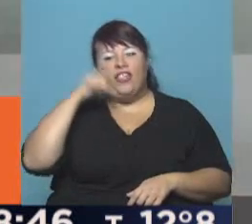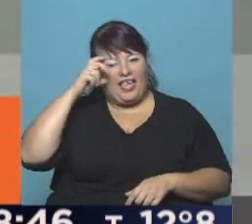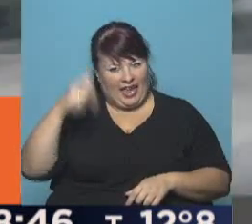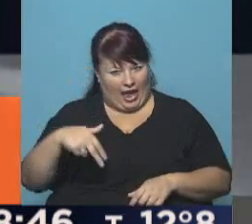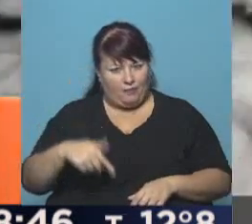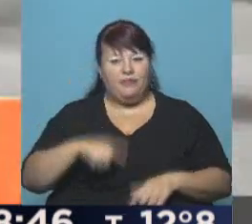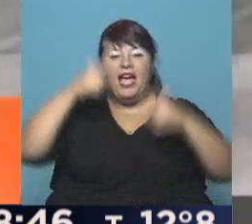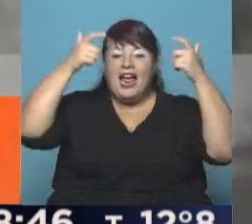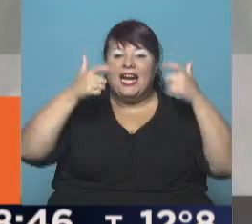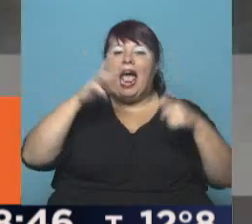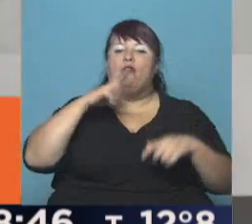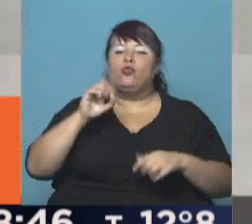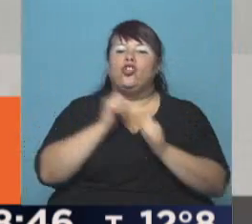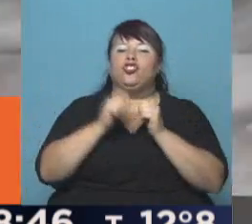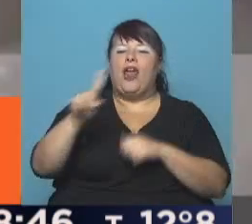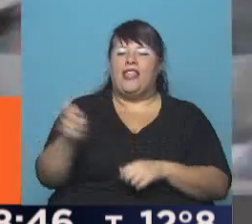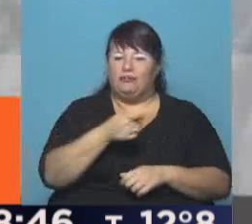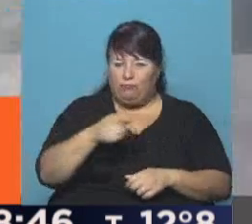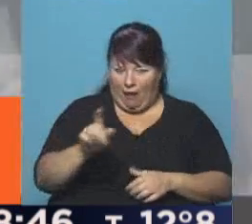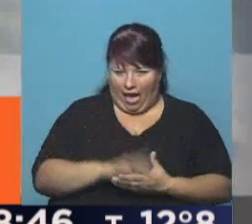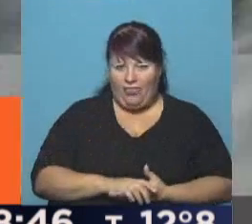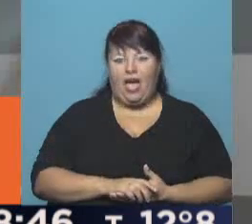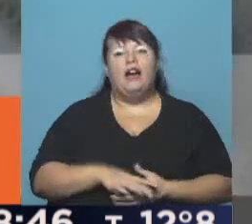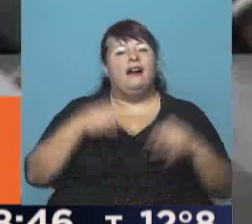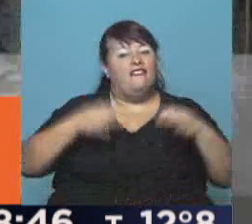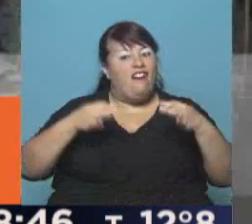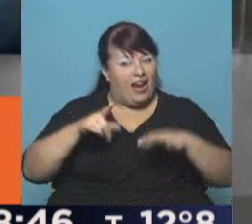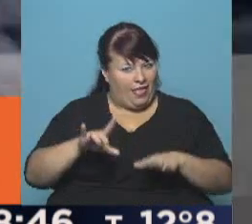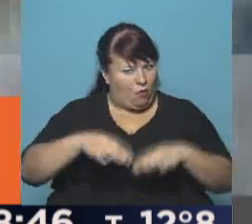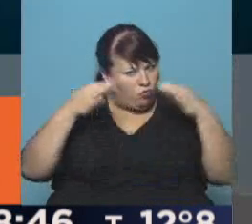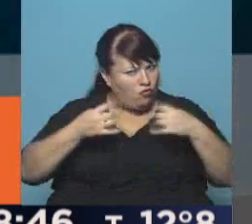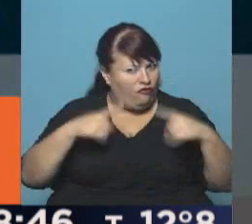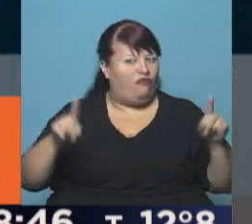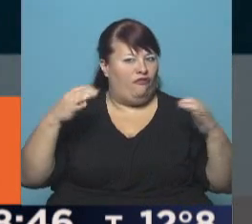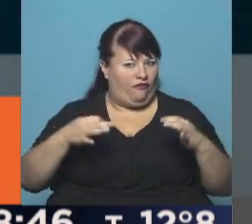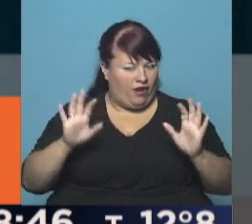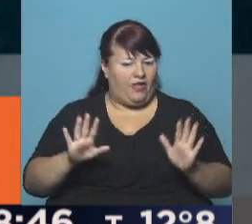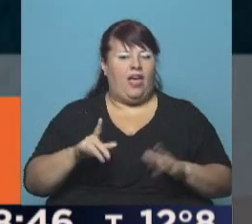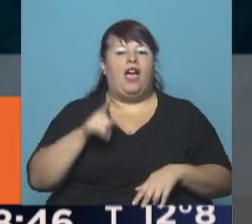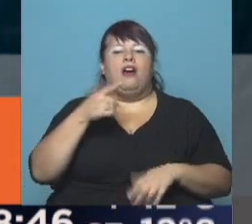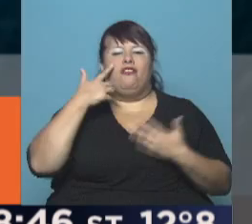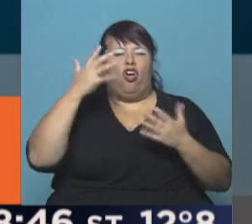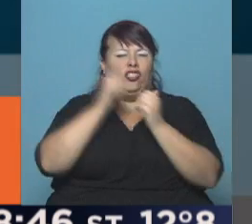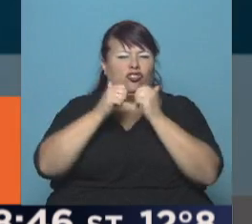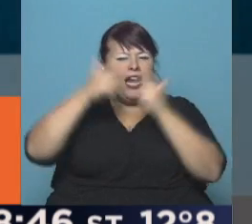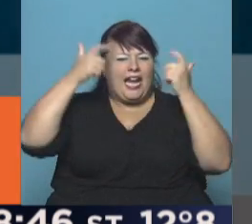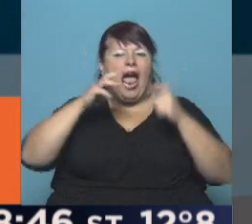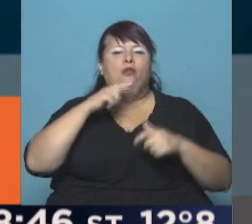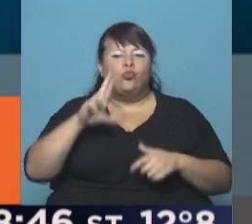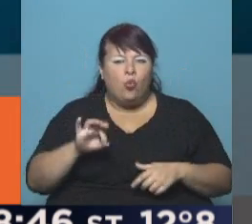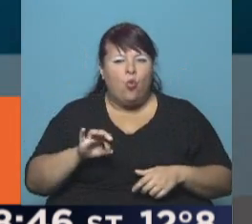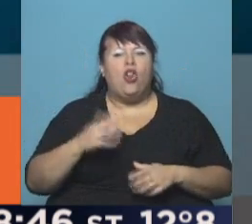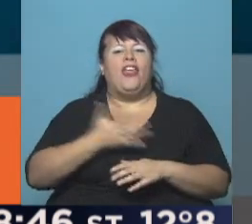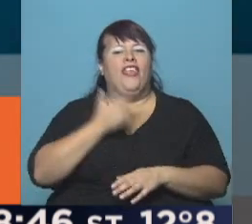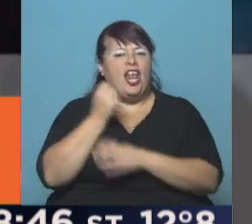El Rey Arturo, la leyenda de la espada, versión original, muy original por cierto, de la clásica historia del Rey Arturo y con un